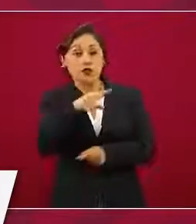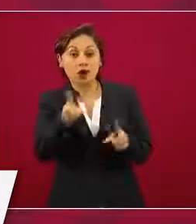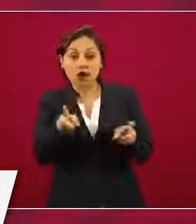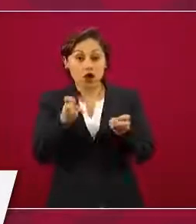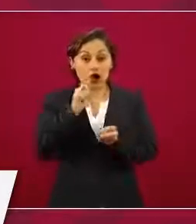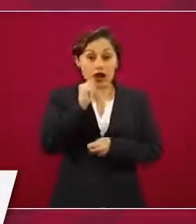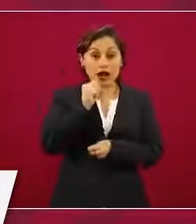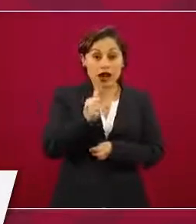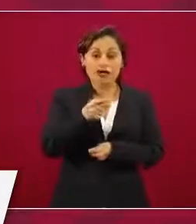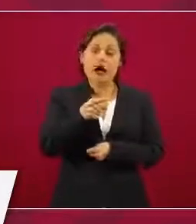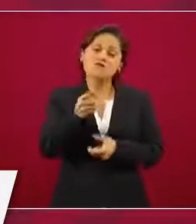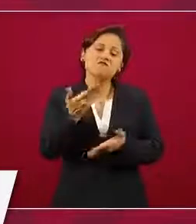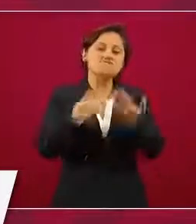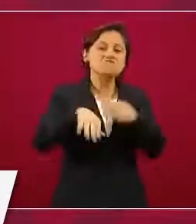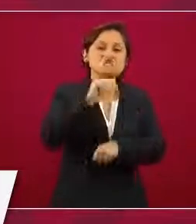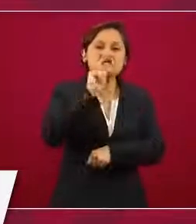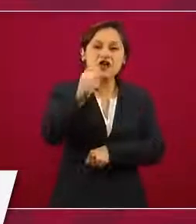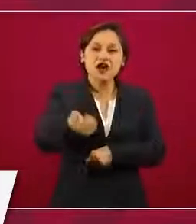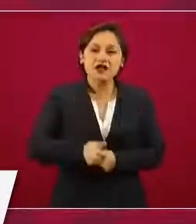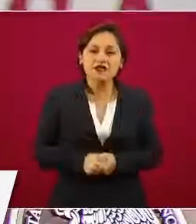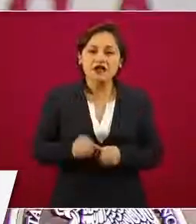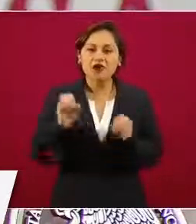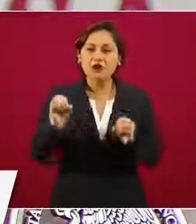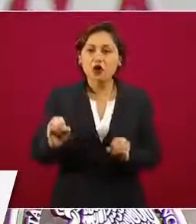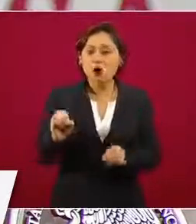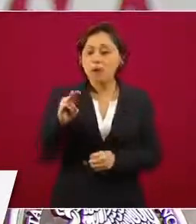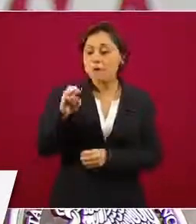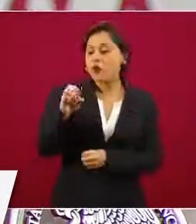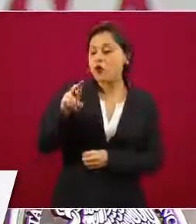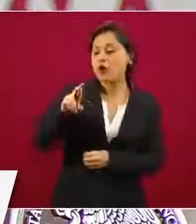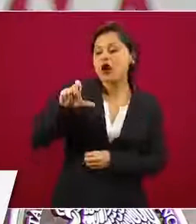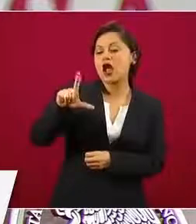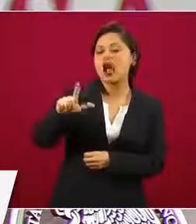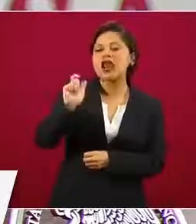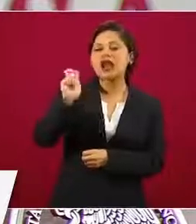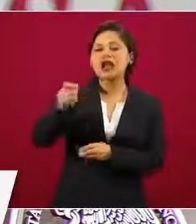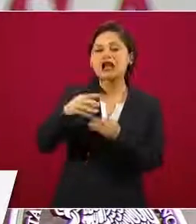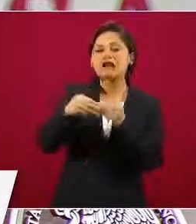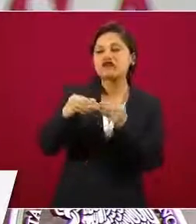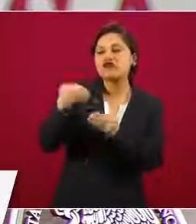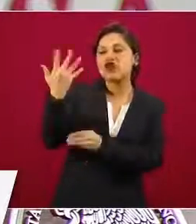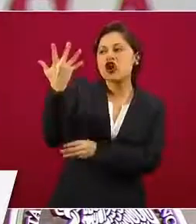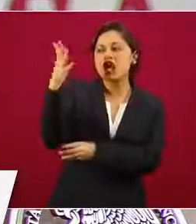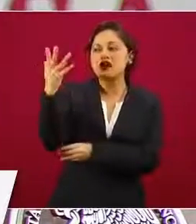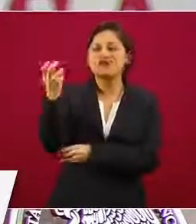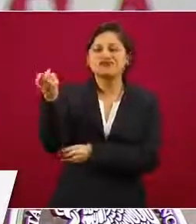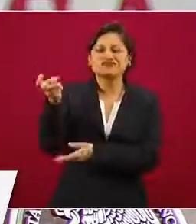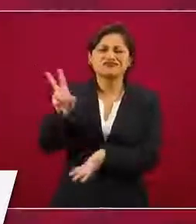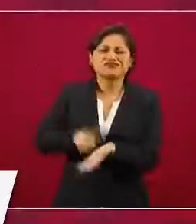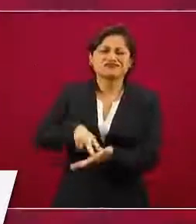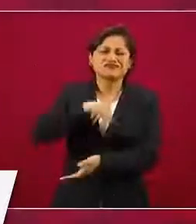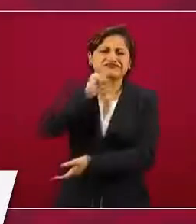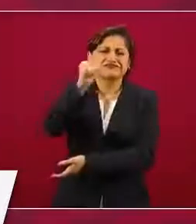y la moral es un árbol que da moras y que vale para pura nada, ¿no?